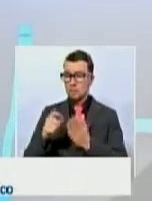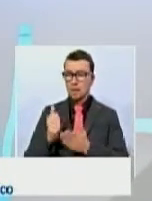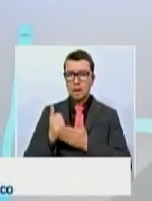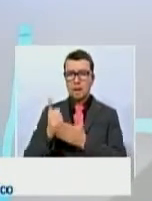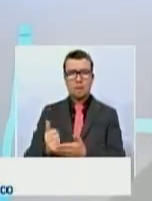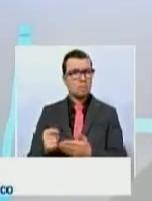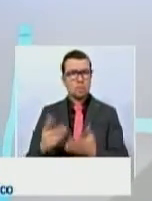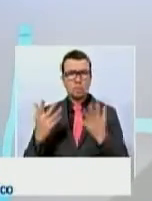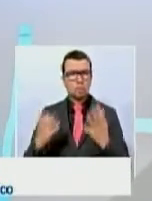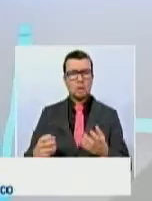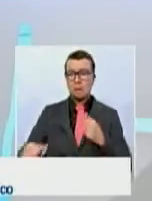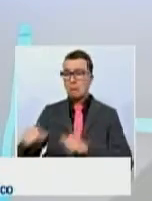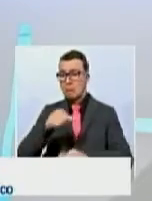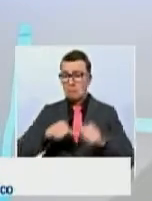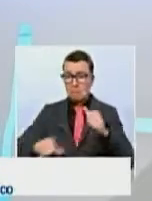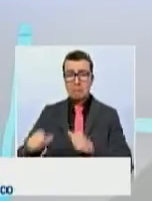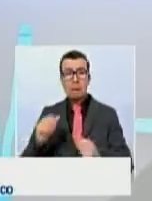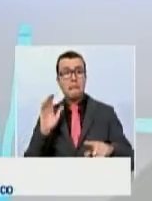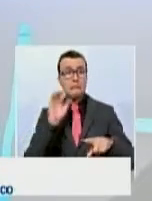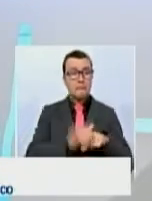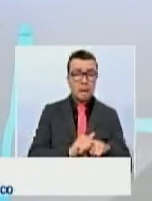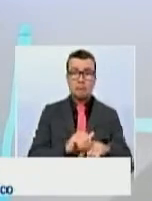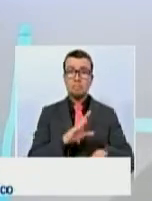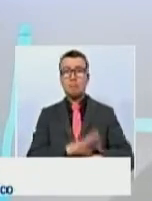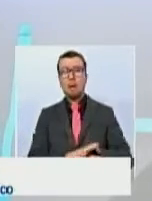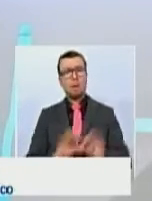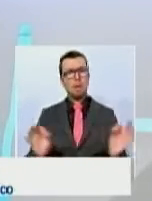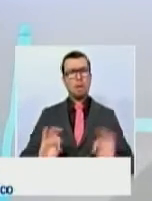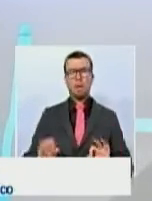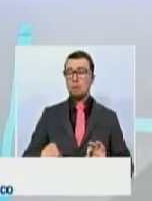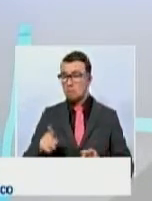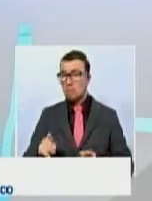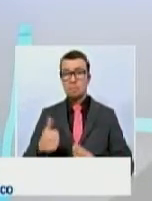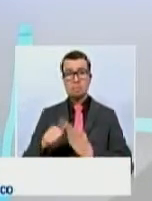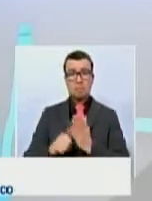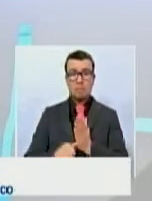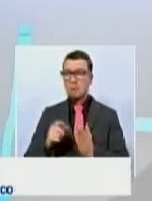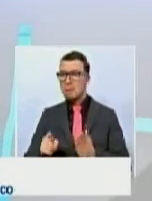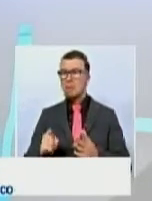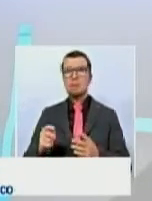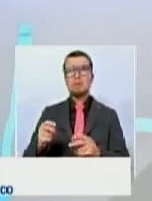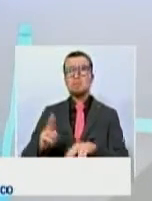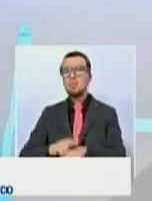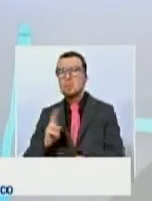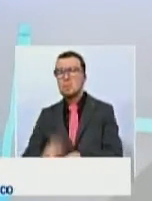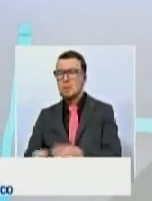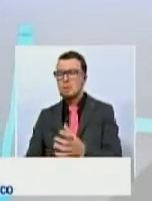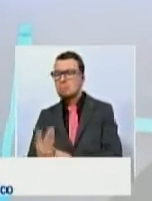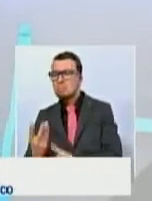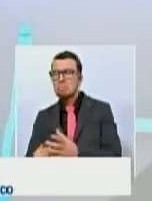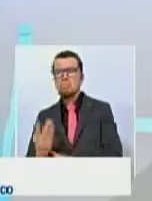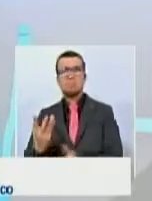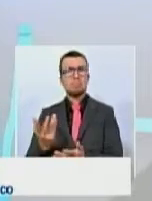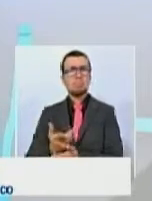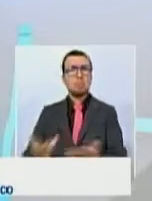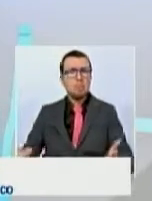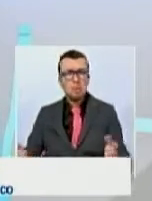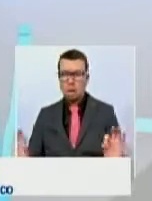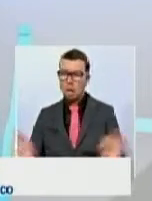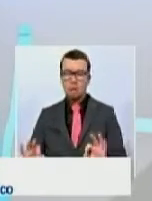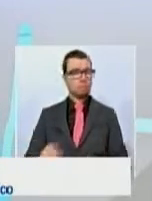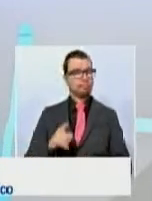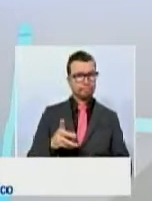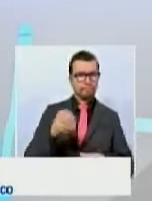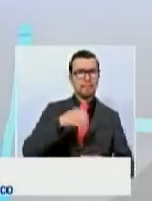reemplazar una consulta médica. Este no es un programa de medicina alternativa ni de naturismo, es un programa donde vienen todas las